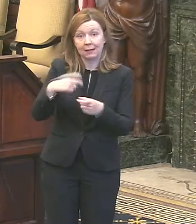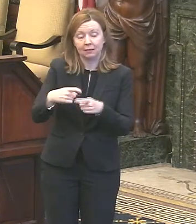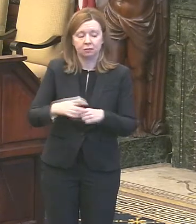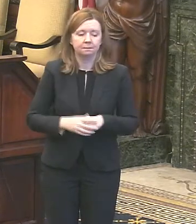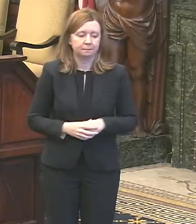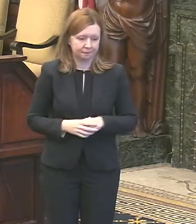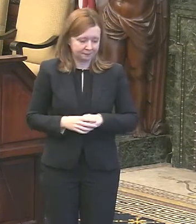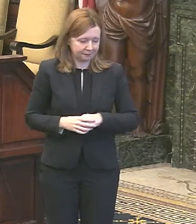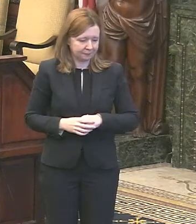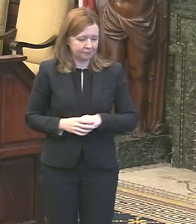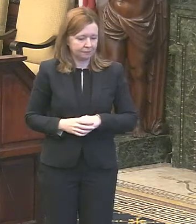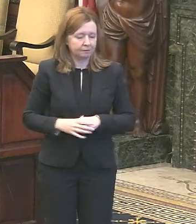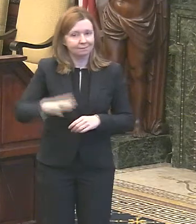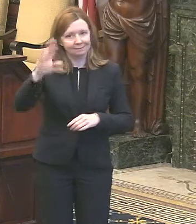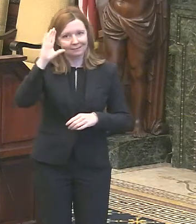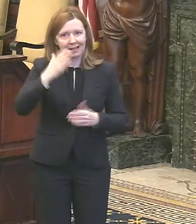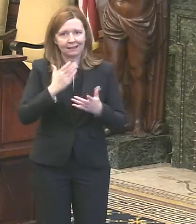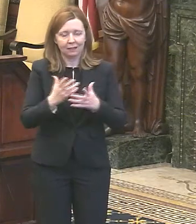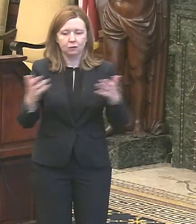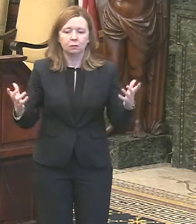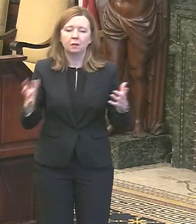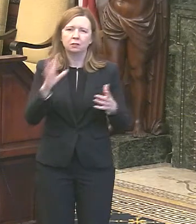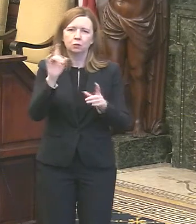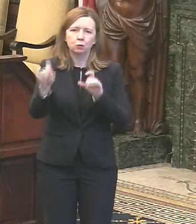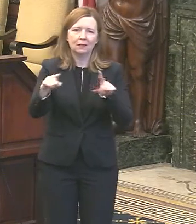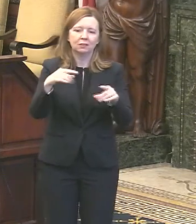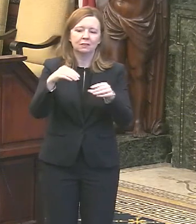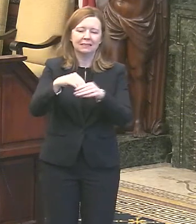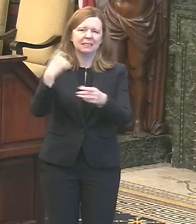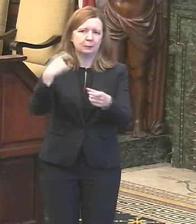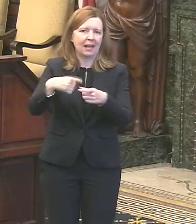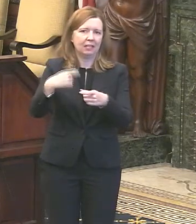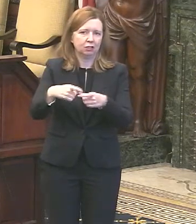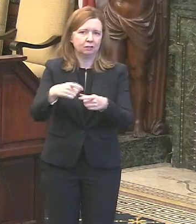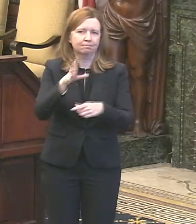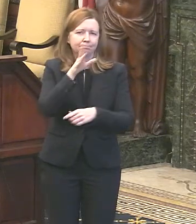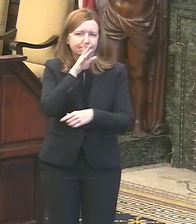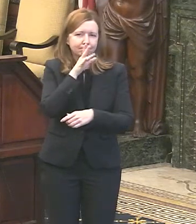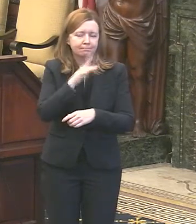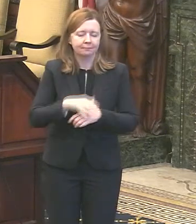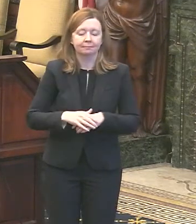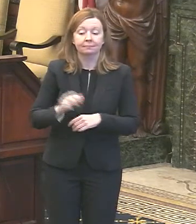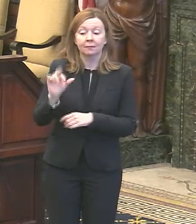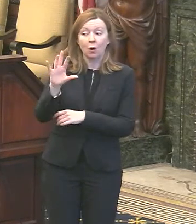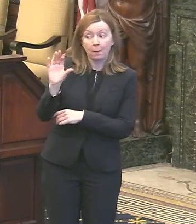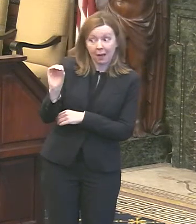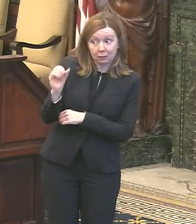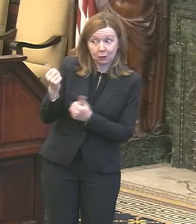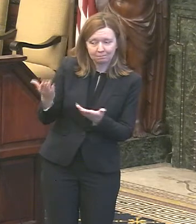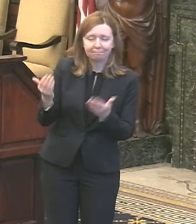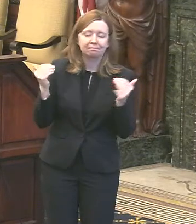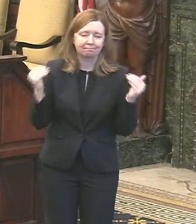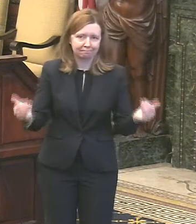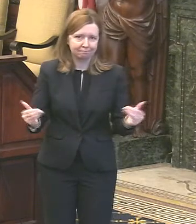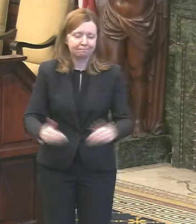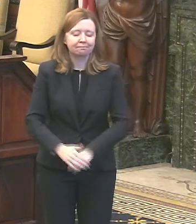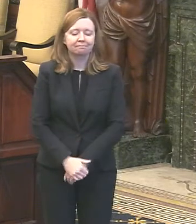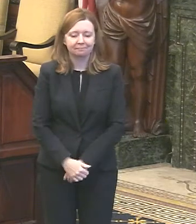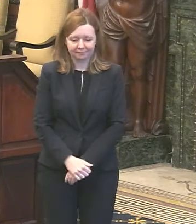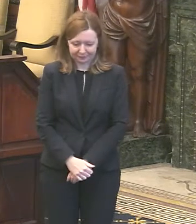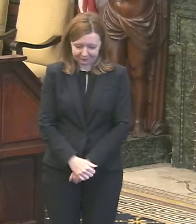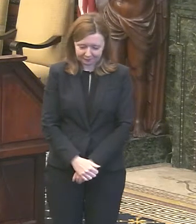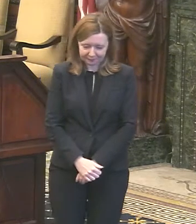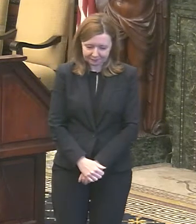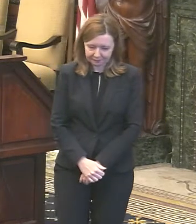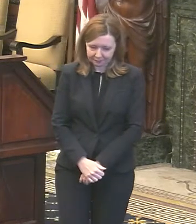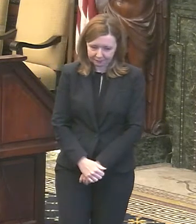Hi, thank you so much. So this is a question in Spanish for Armando. Armando? Buenas tardes, Shaira. Buenas tardes, mucho